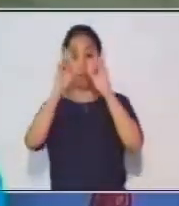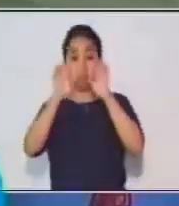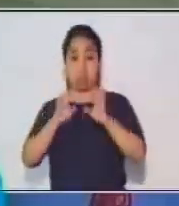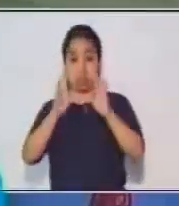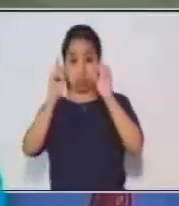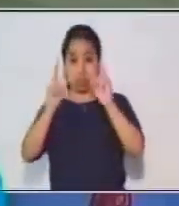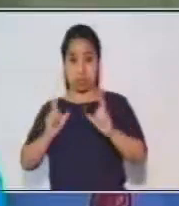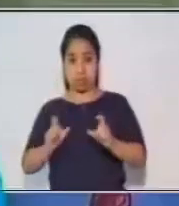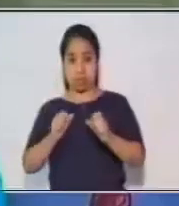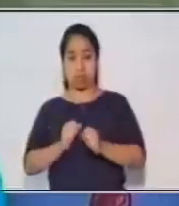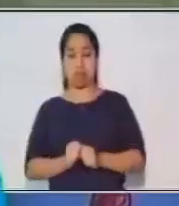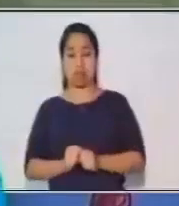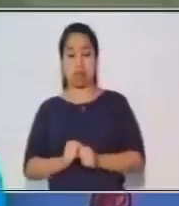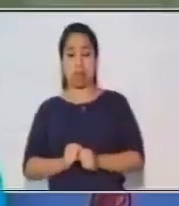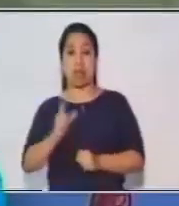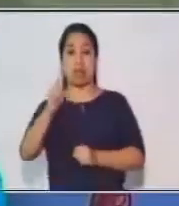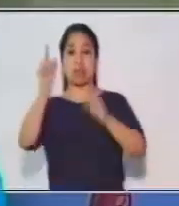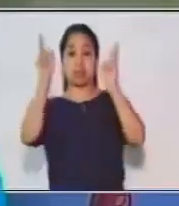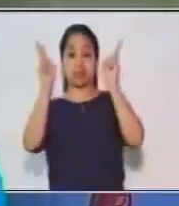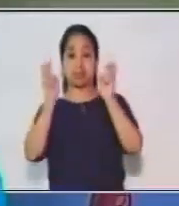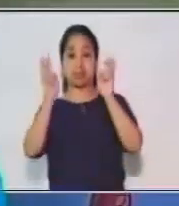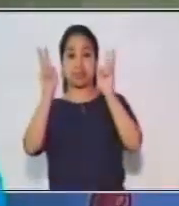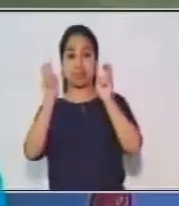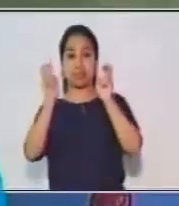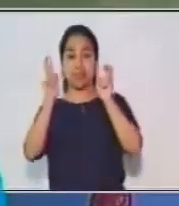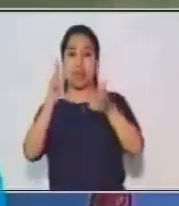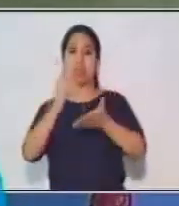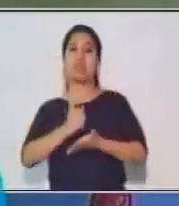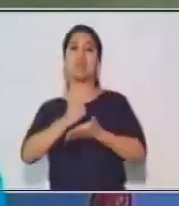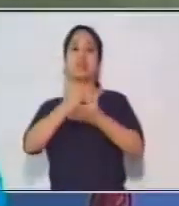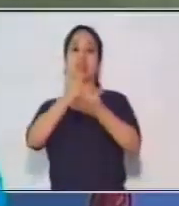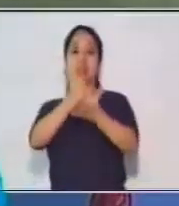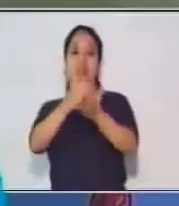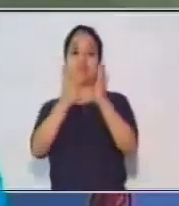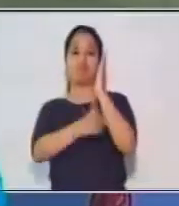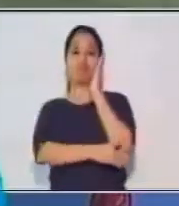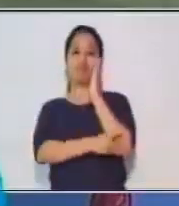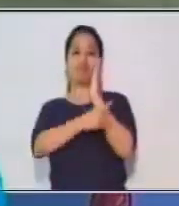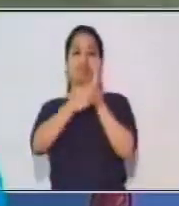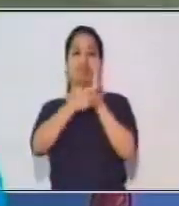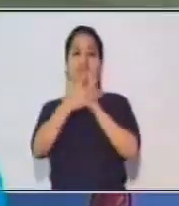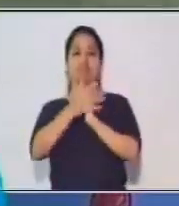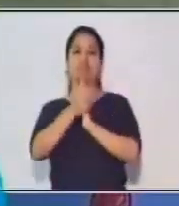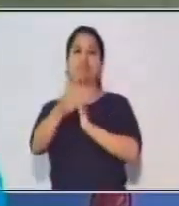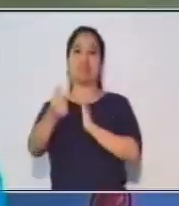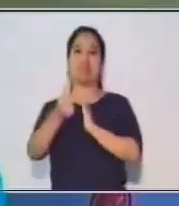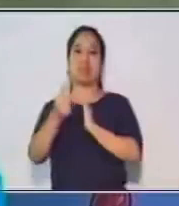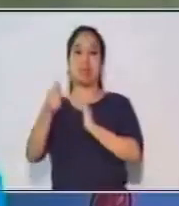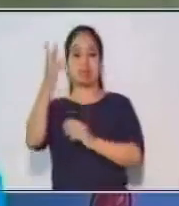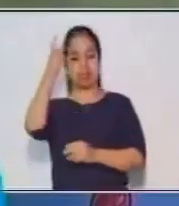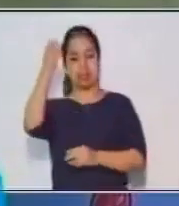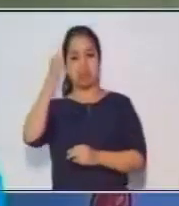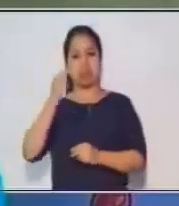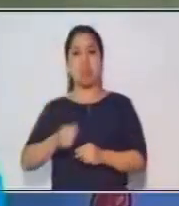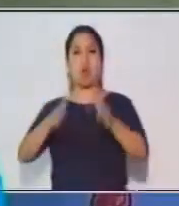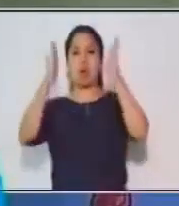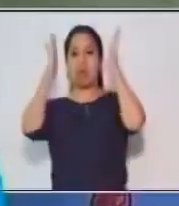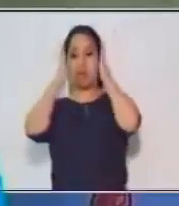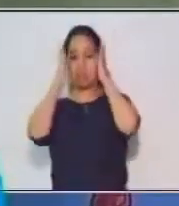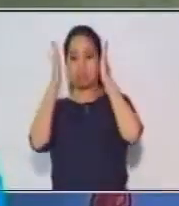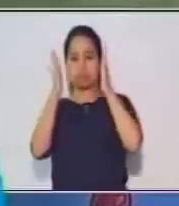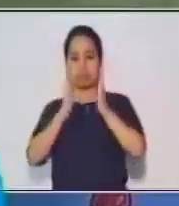con discapacidad, este tema le ayudará a ejercitar habilidades y destrezas como la